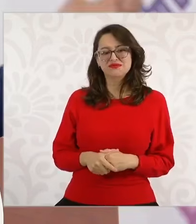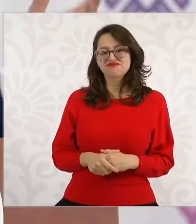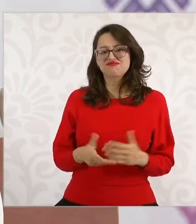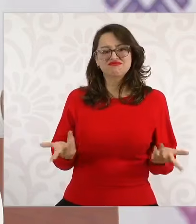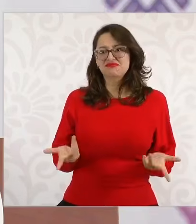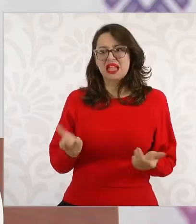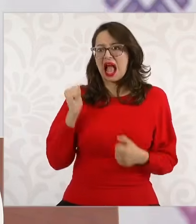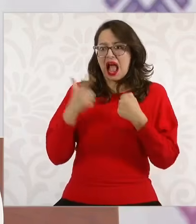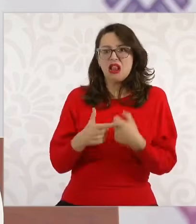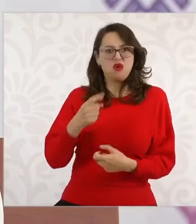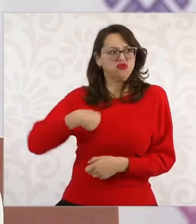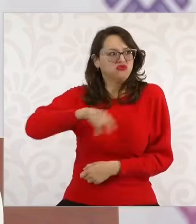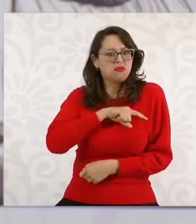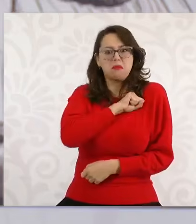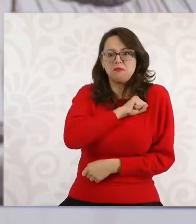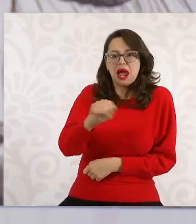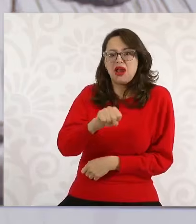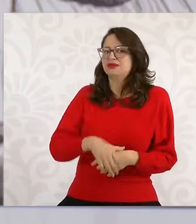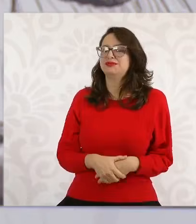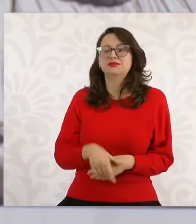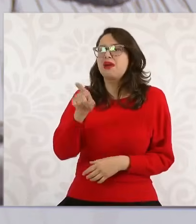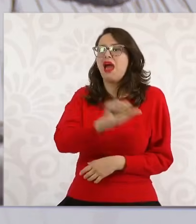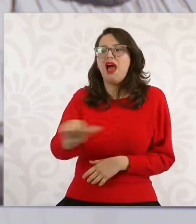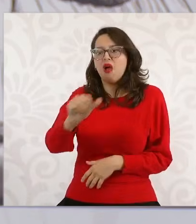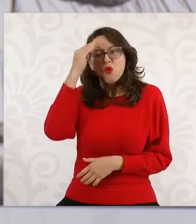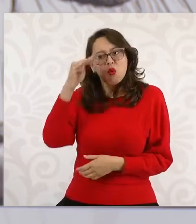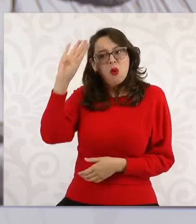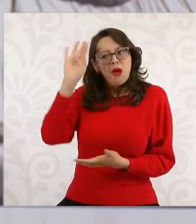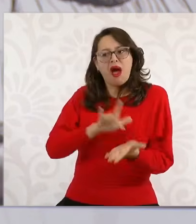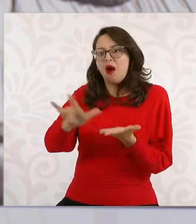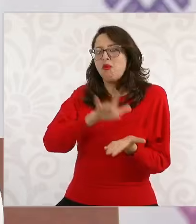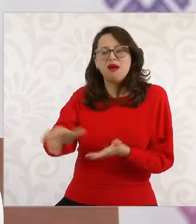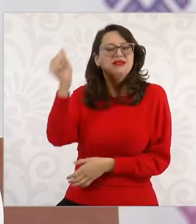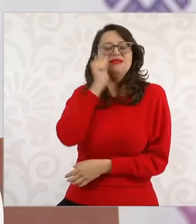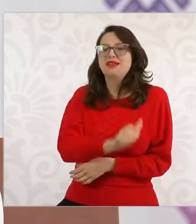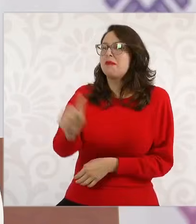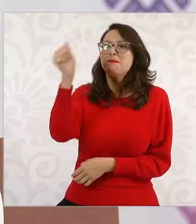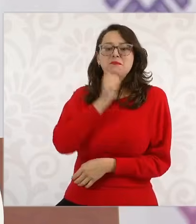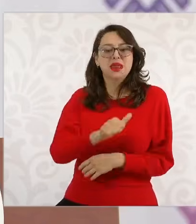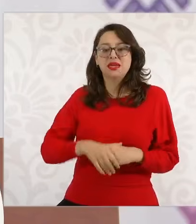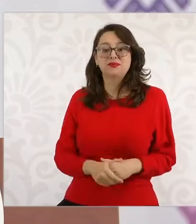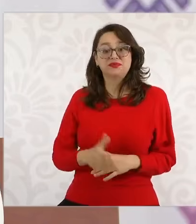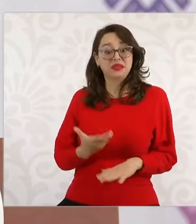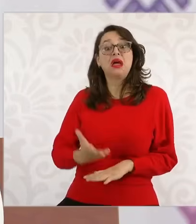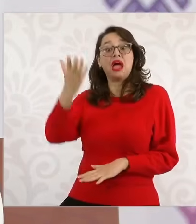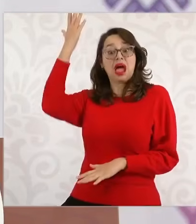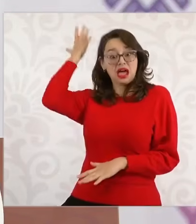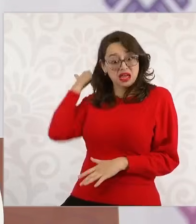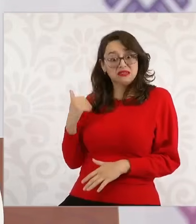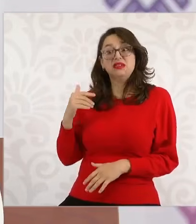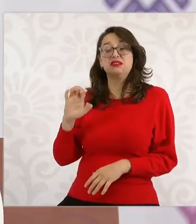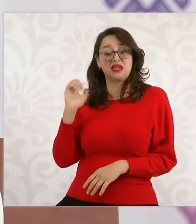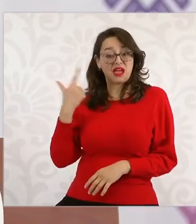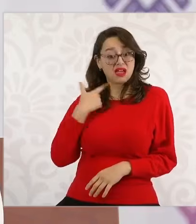malo que se esté haciendo. México siempre ha apoyado a Cuba, incluso en los gobiernos más autoritarios se apoyó a